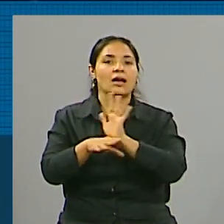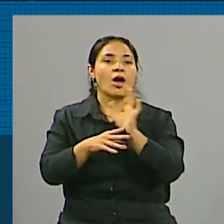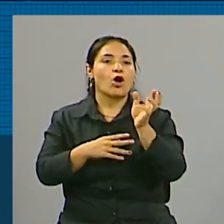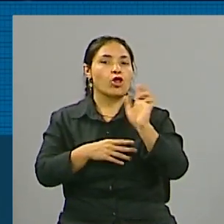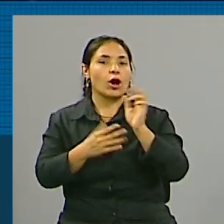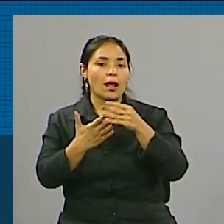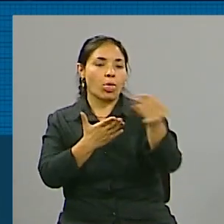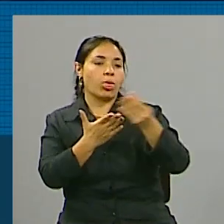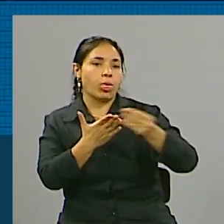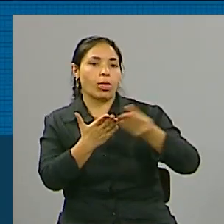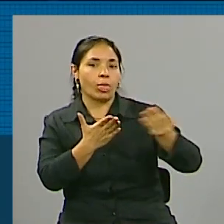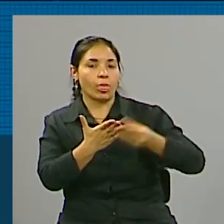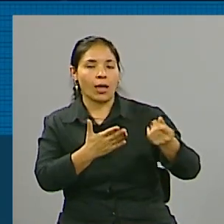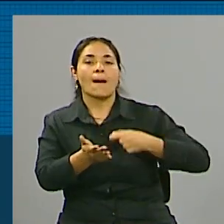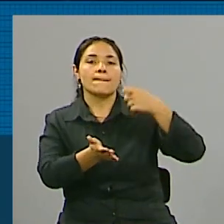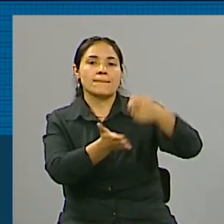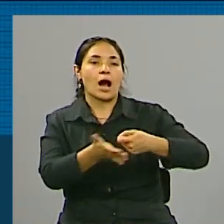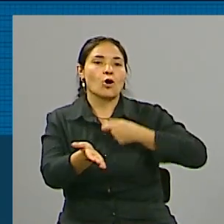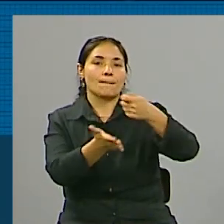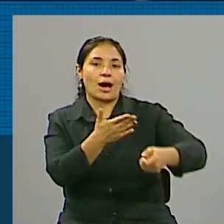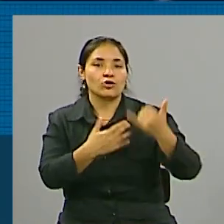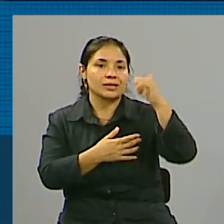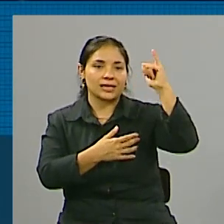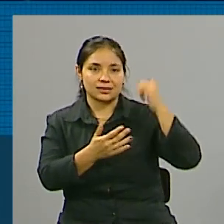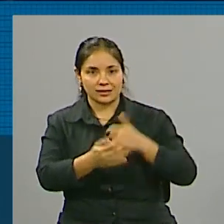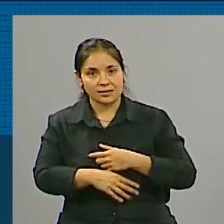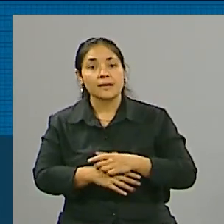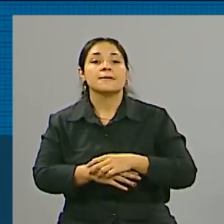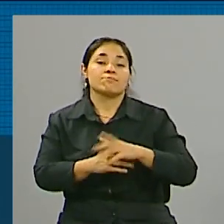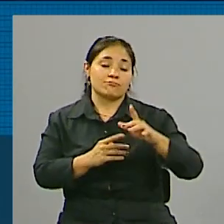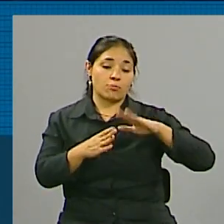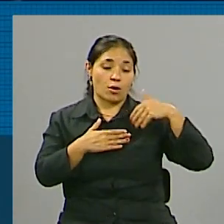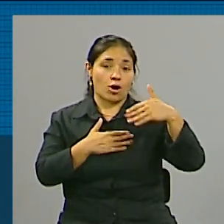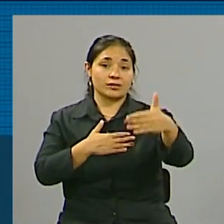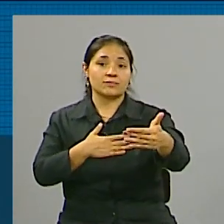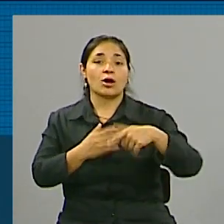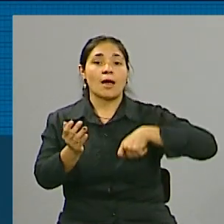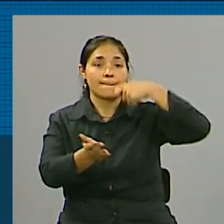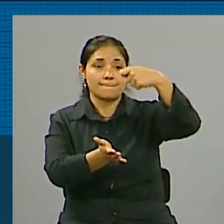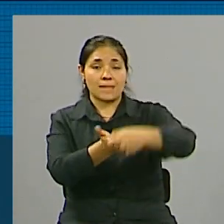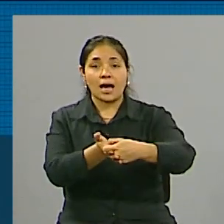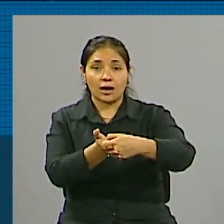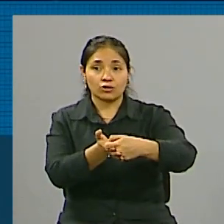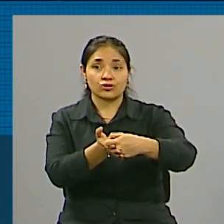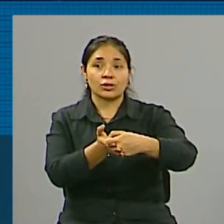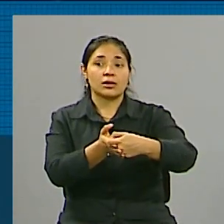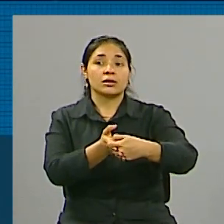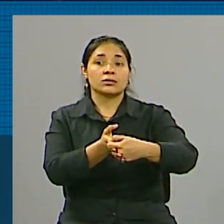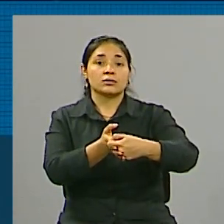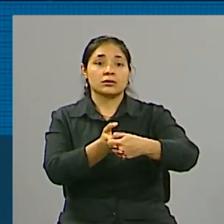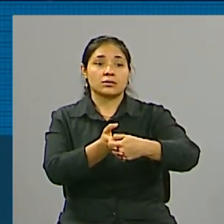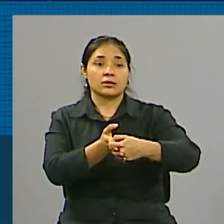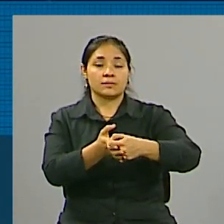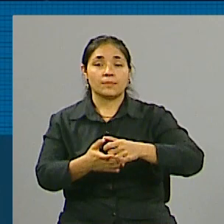el pago de intereses de esa deuda y en unos años próximos ya para el pago de las amortizaciones de